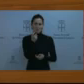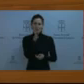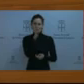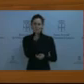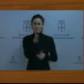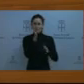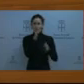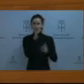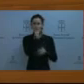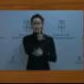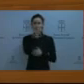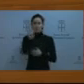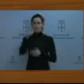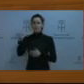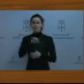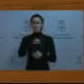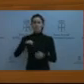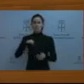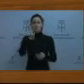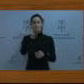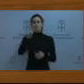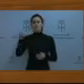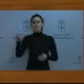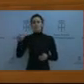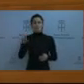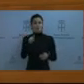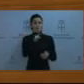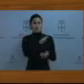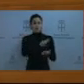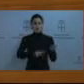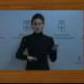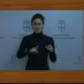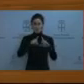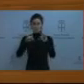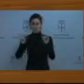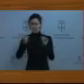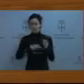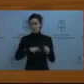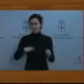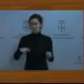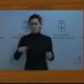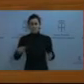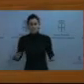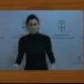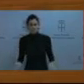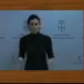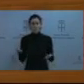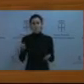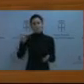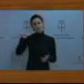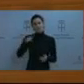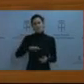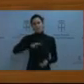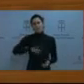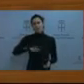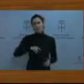comunidades autónomas. Y ya se ha comentado aquí, ¿no? Asturias, Galicia y Cantabria. Con lo cual, deberían de saber que la capacidad